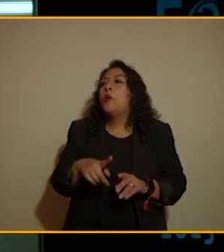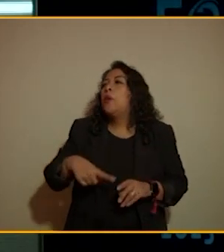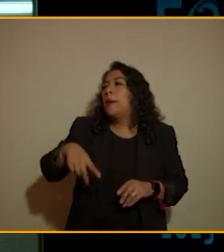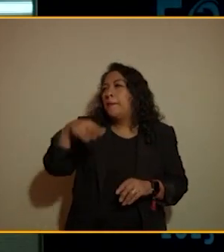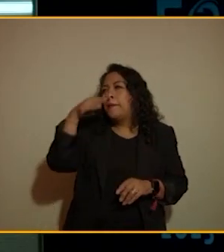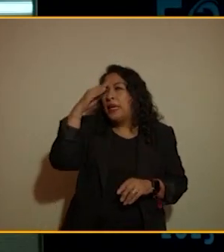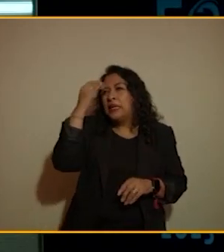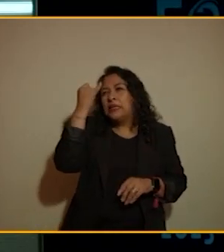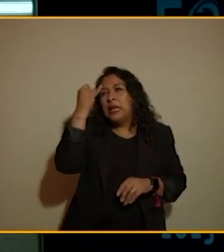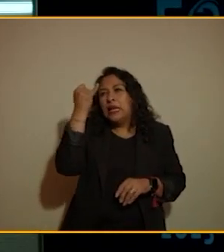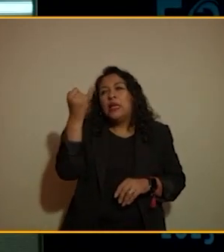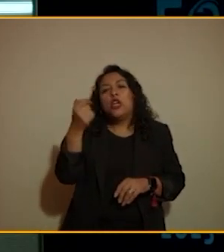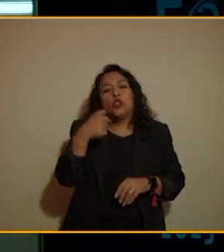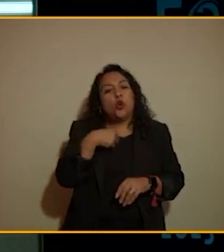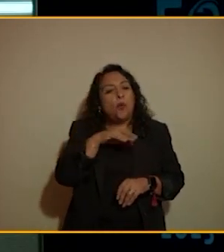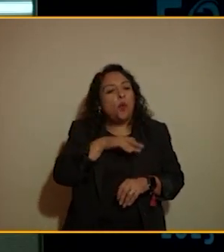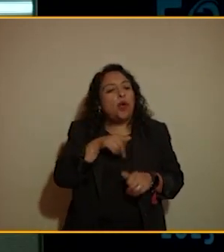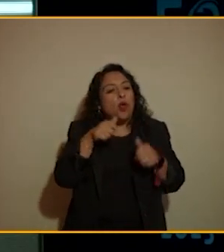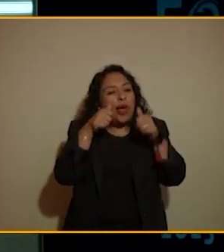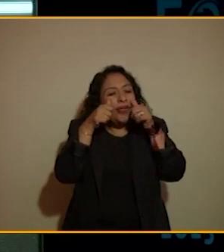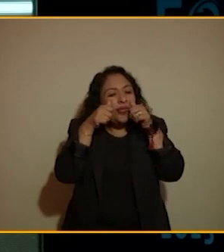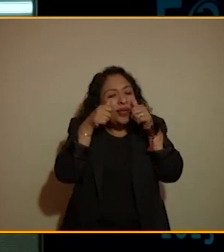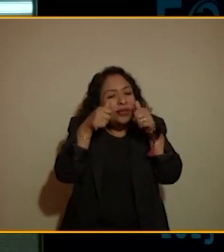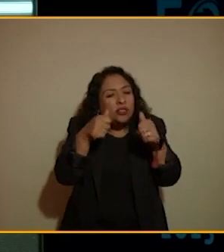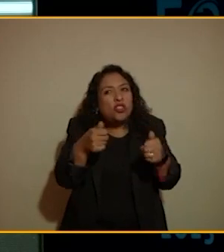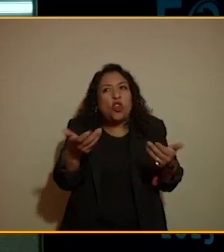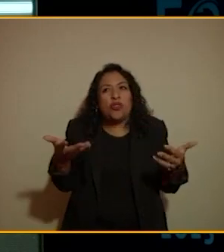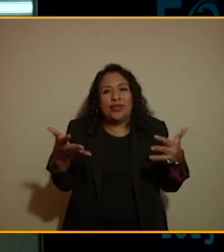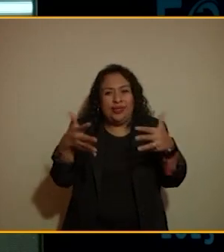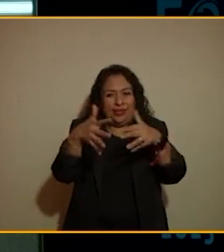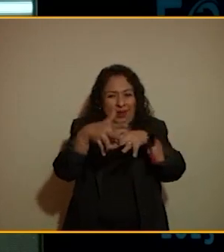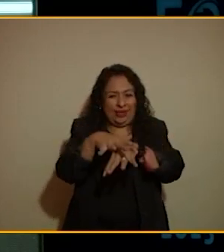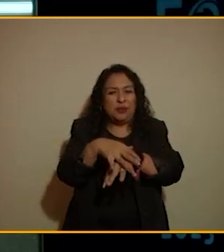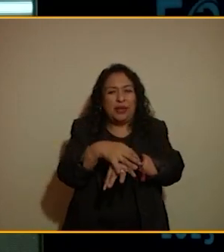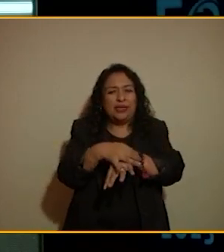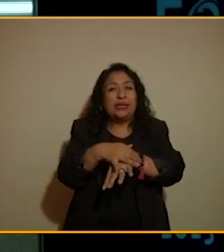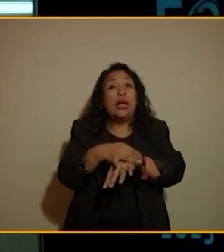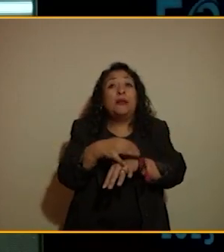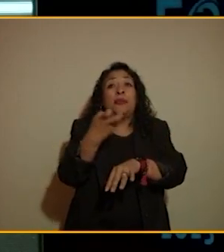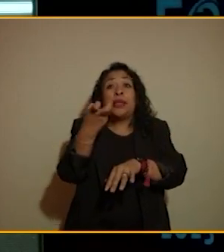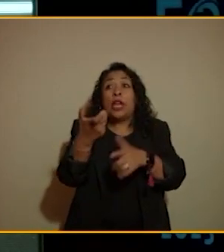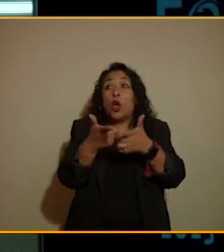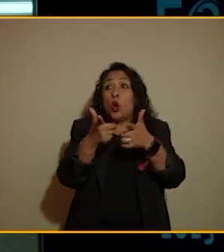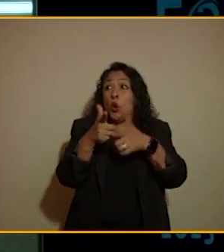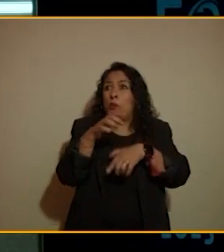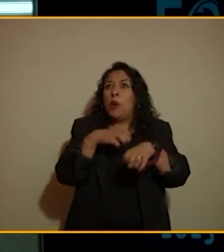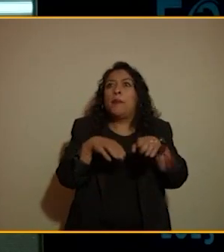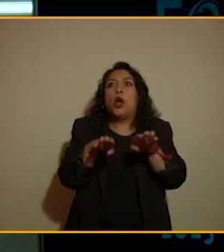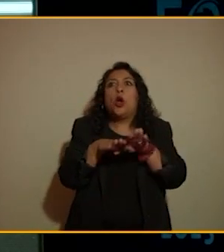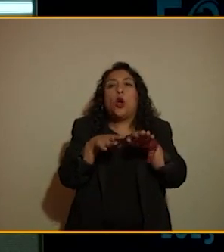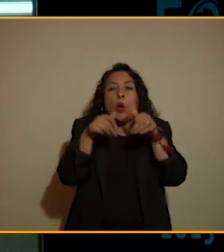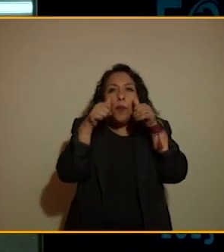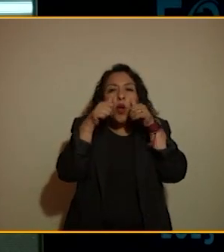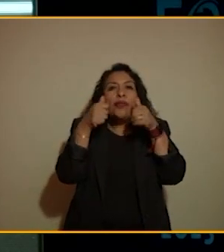que nosotros podemos atender de una manera transversal a este gran grupo de empresas?